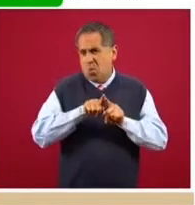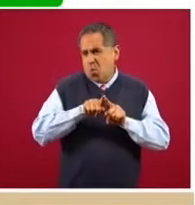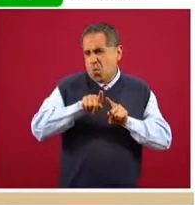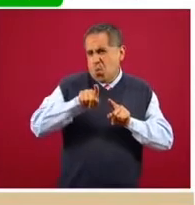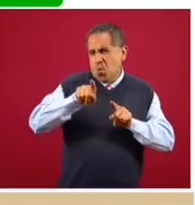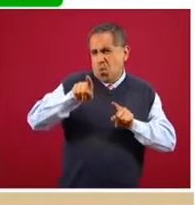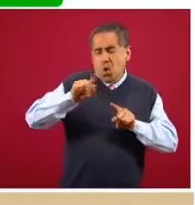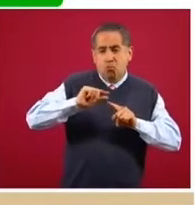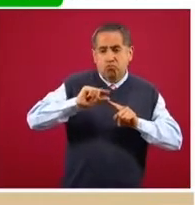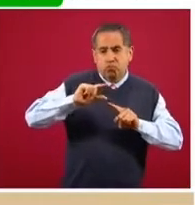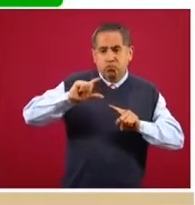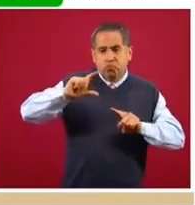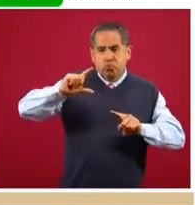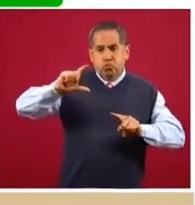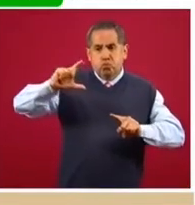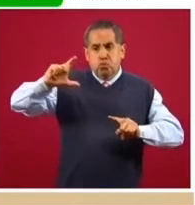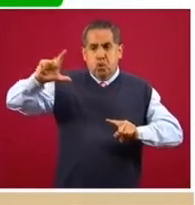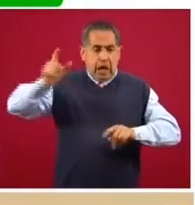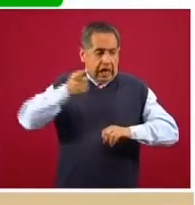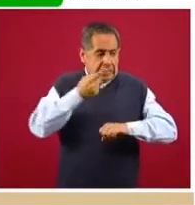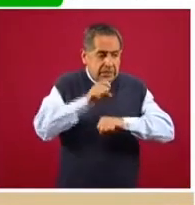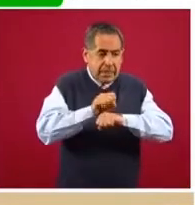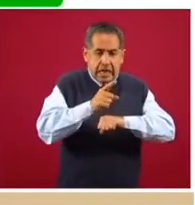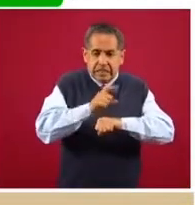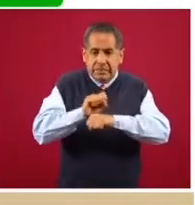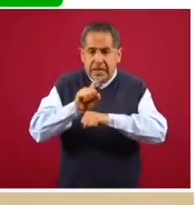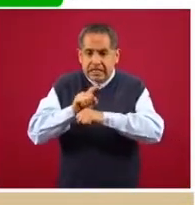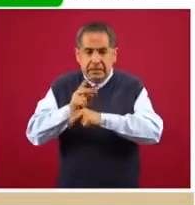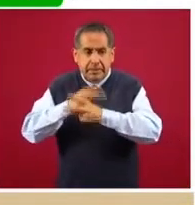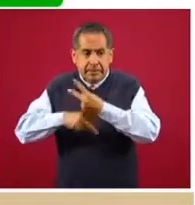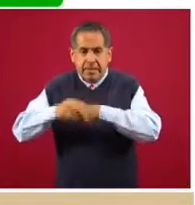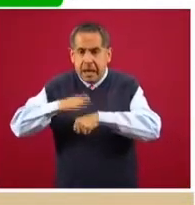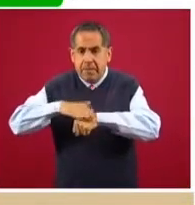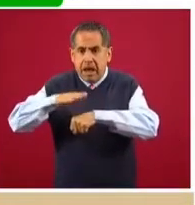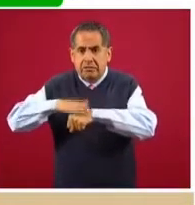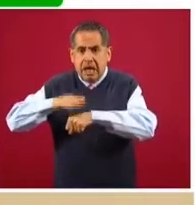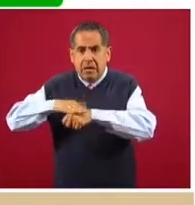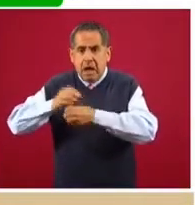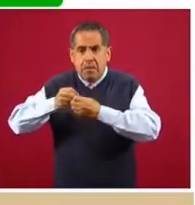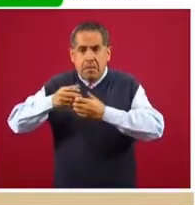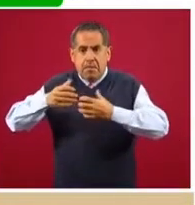diagonal, la cual hablaba que sí, que todas las semanas iba incrementando de manera